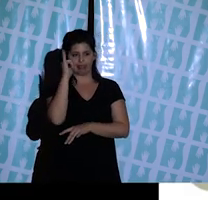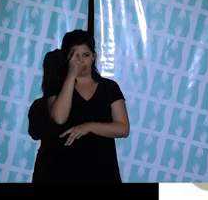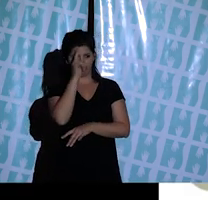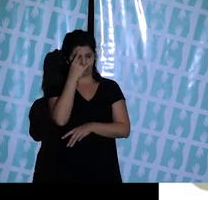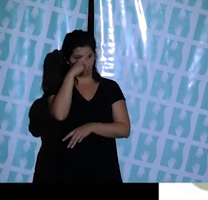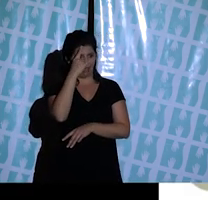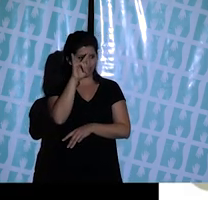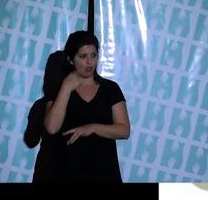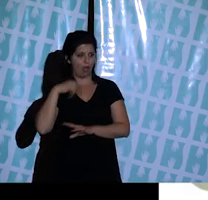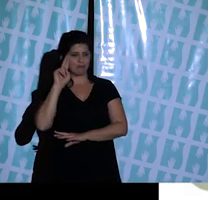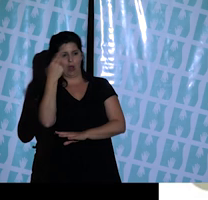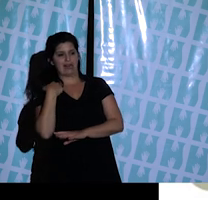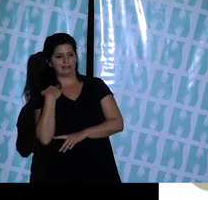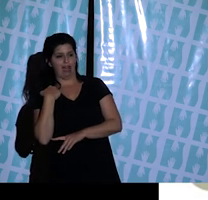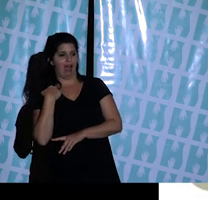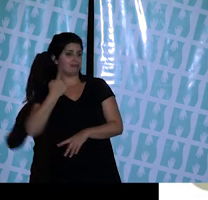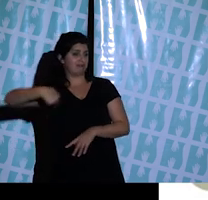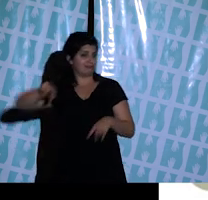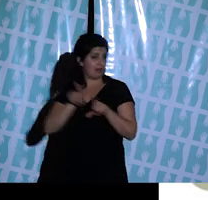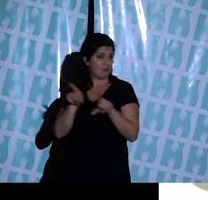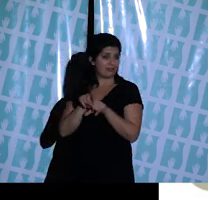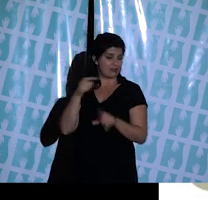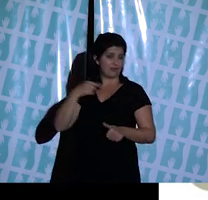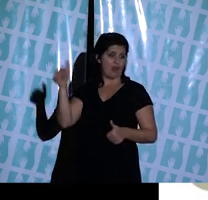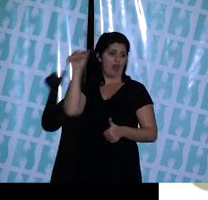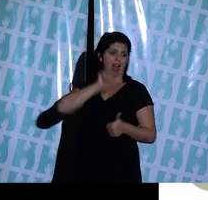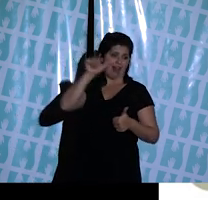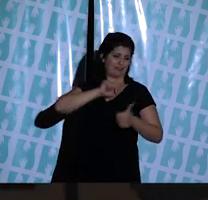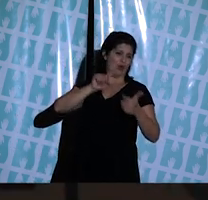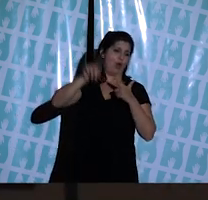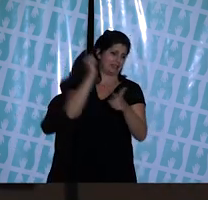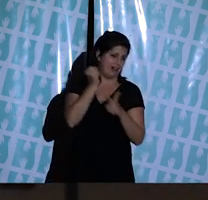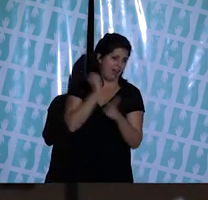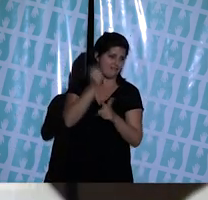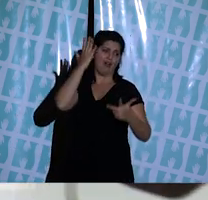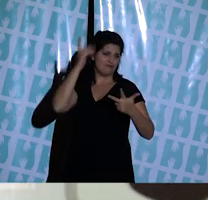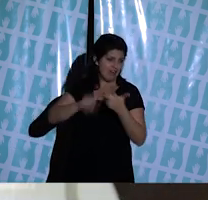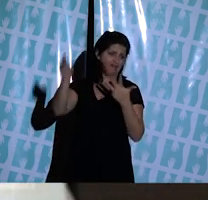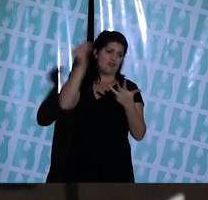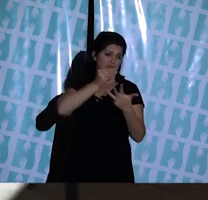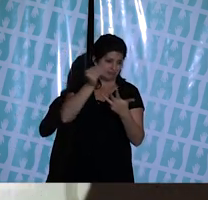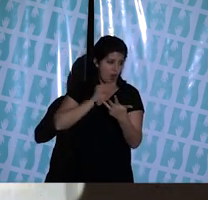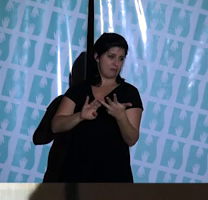tenemos alcohol, trabajo, Facebook, comida,